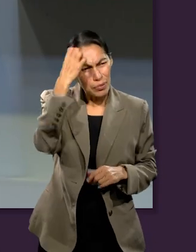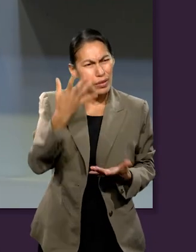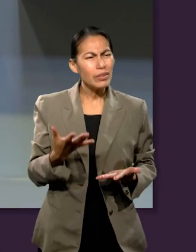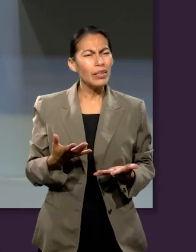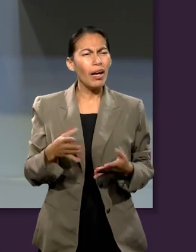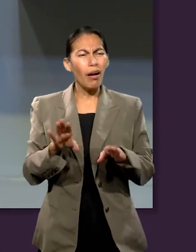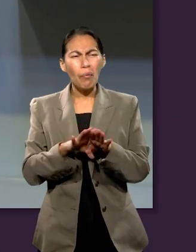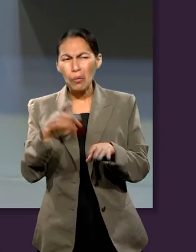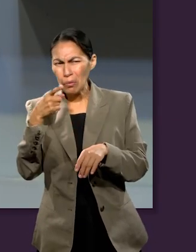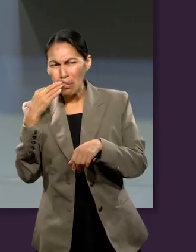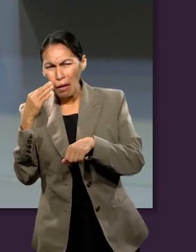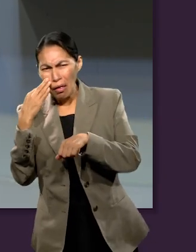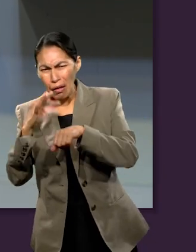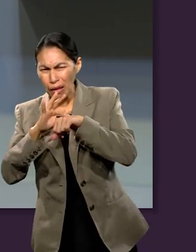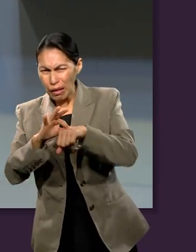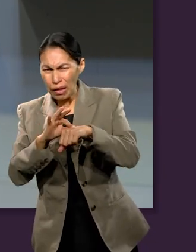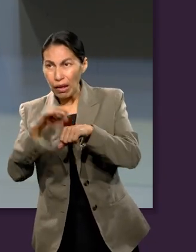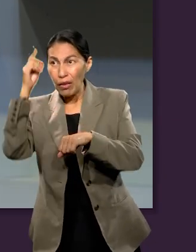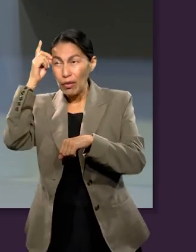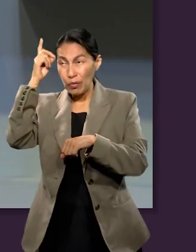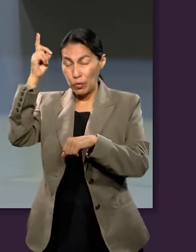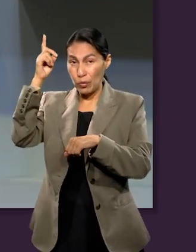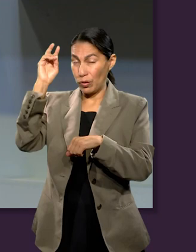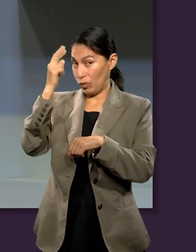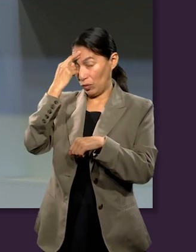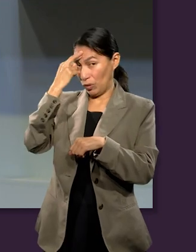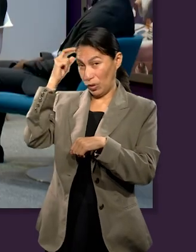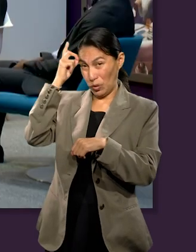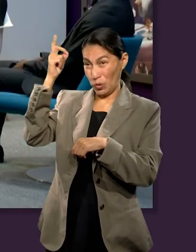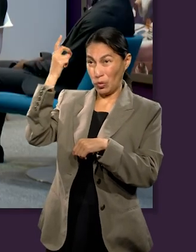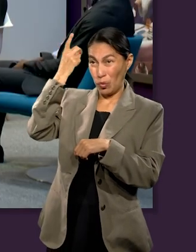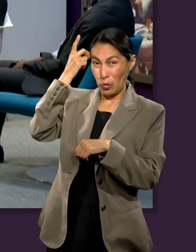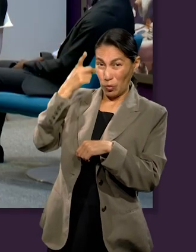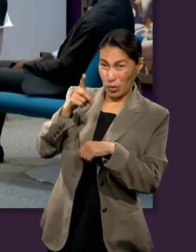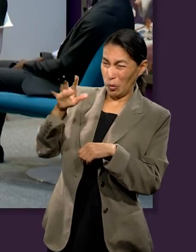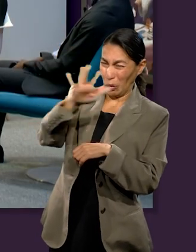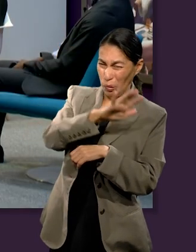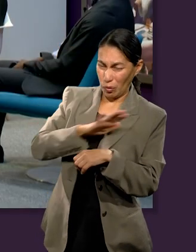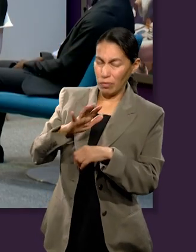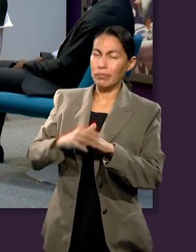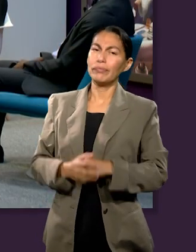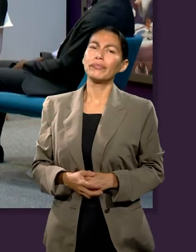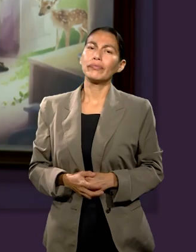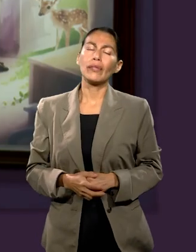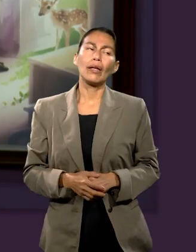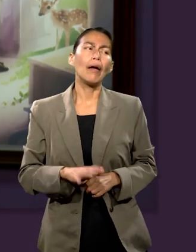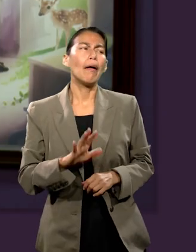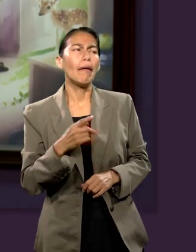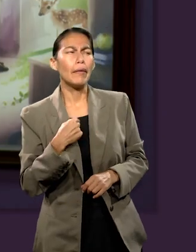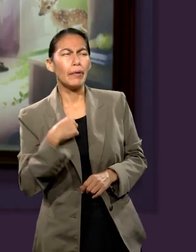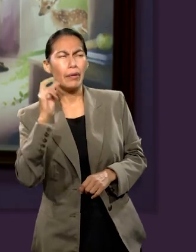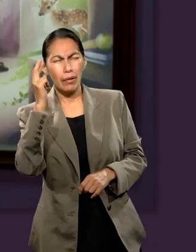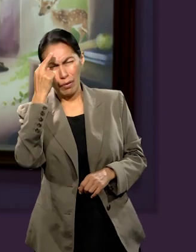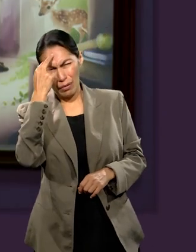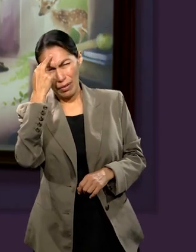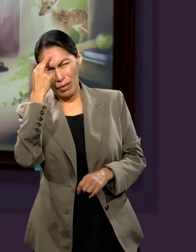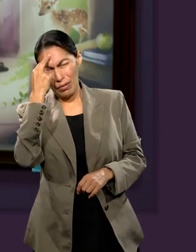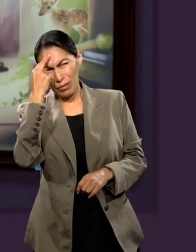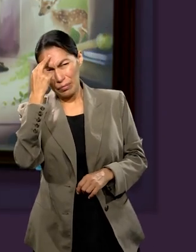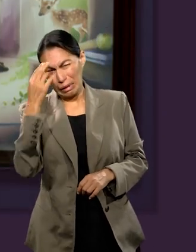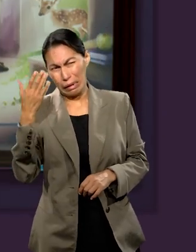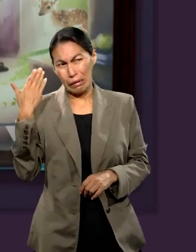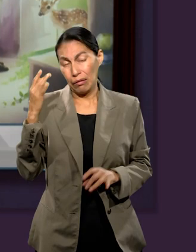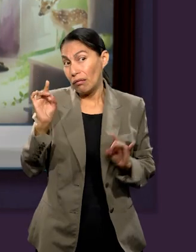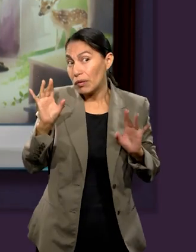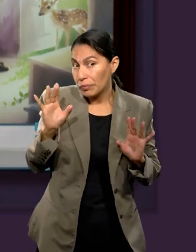has encontrado que Dios es el dueño de todo recuerdo una vez que no teníamos nada